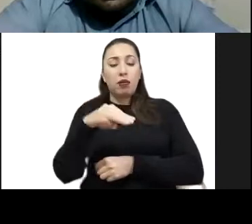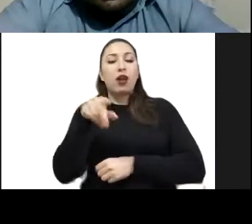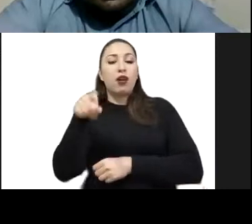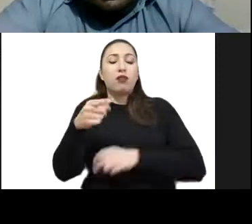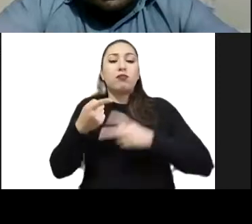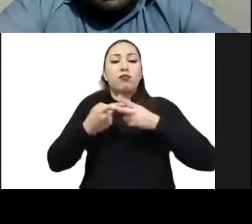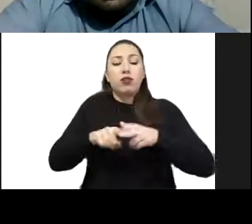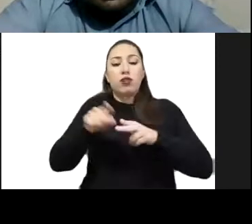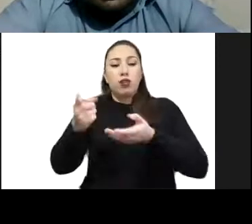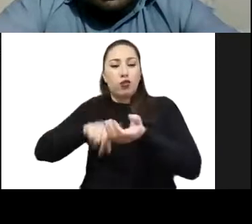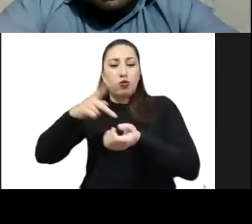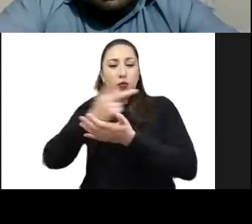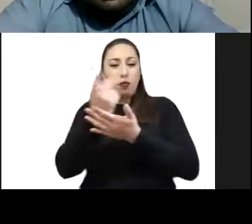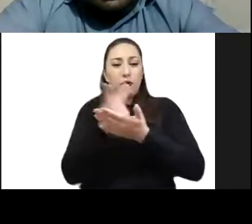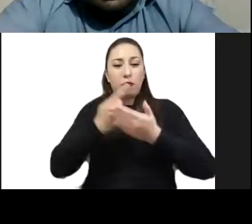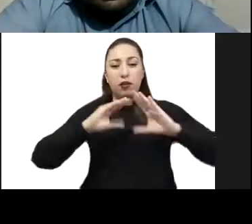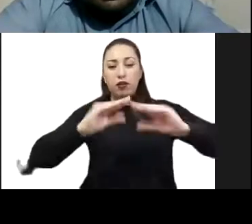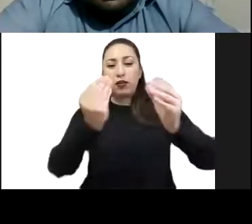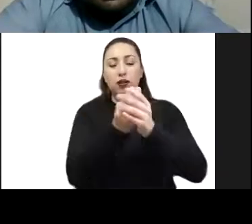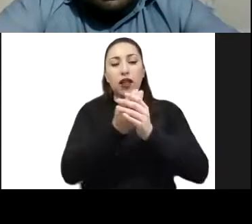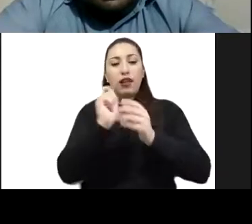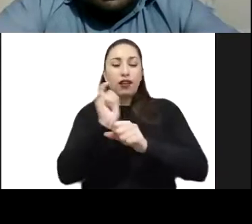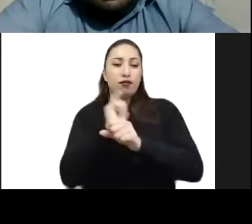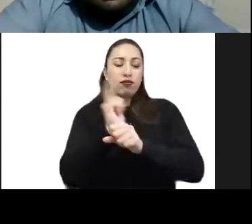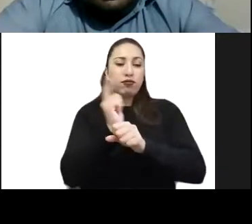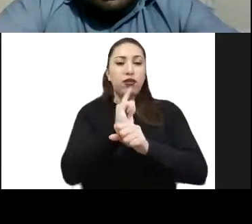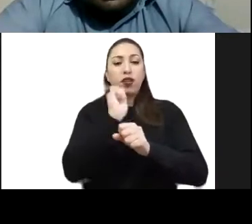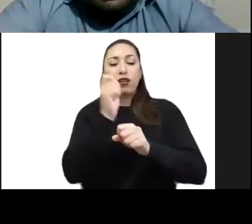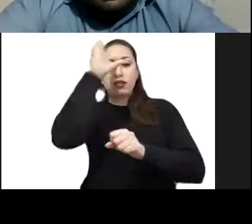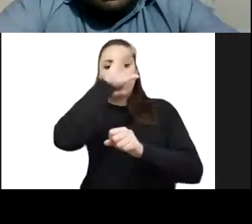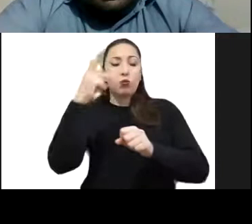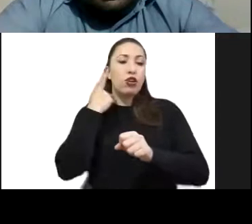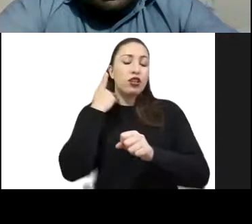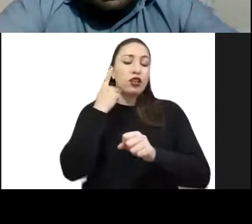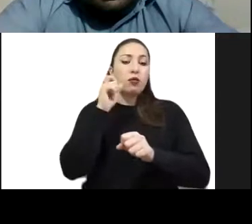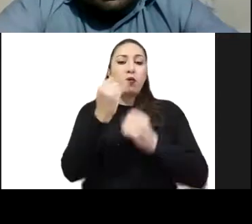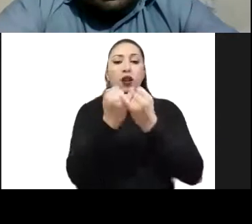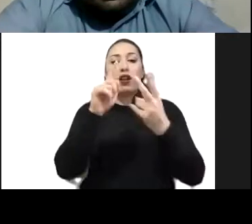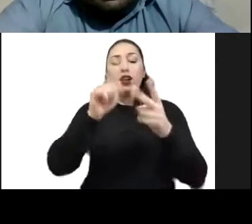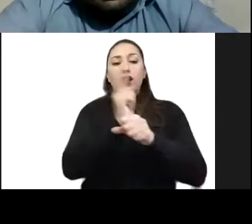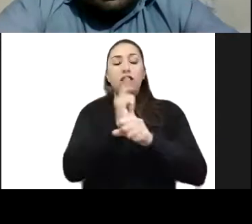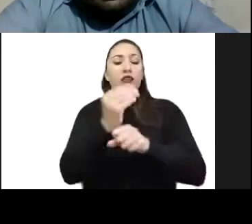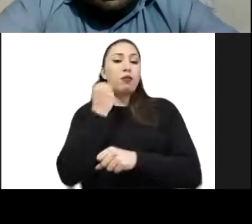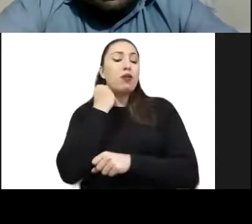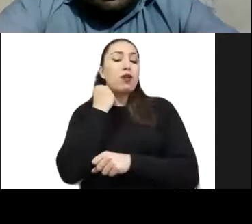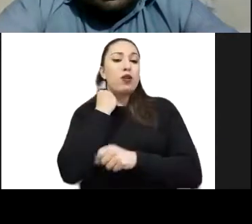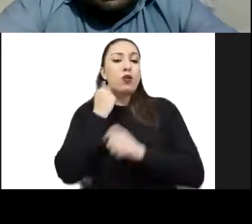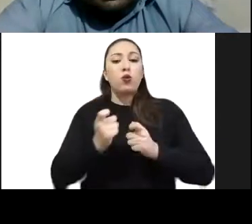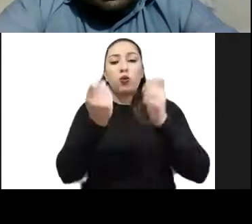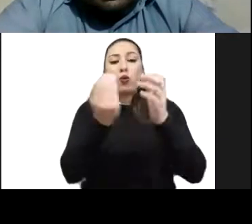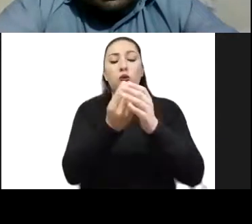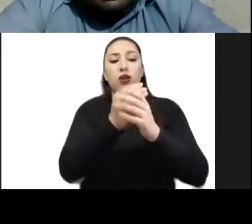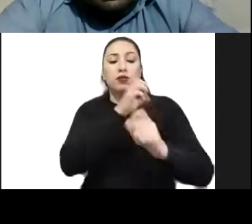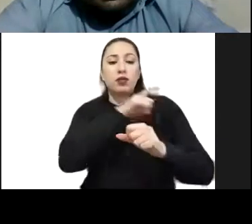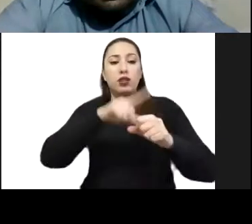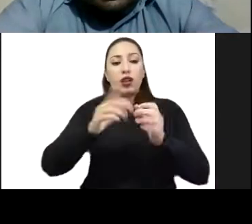plan de estudios de la licenciatura en Ciencia Política y Administración Urbana, así como de la licenciatura en Derecho, un curso optativo para el ciclo superior en